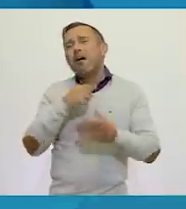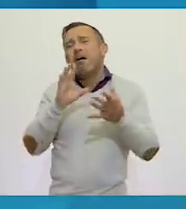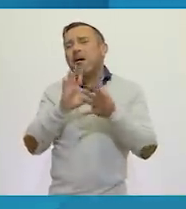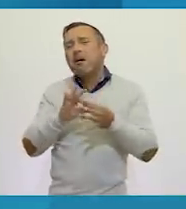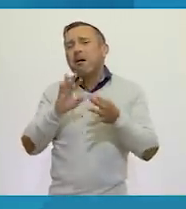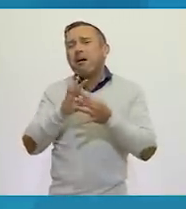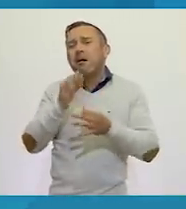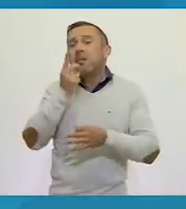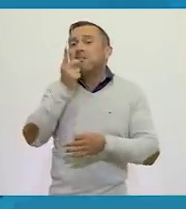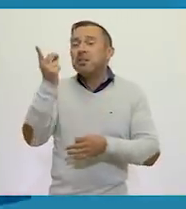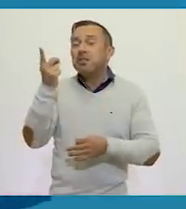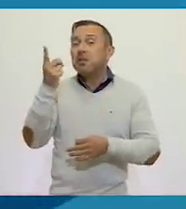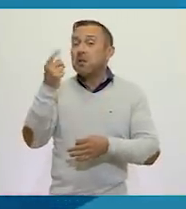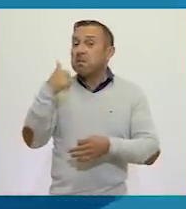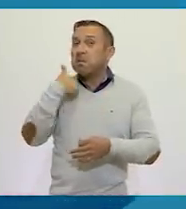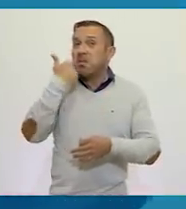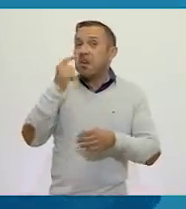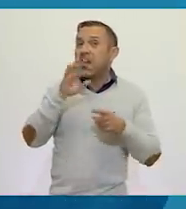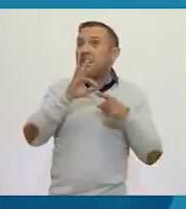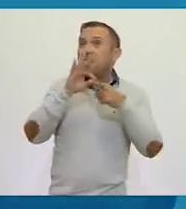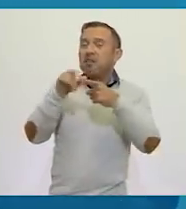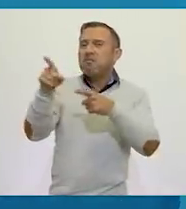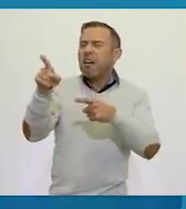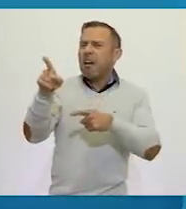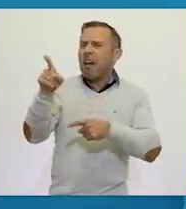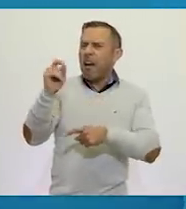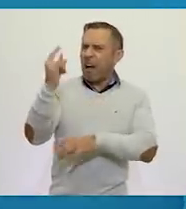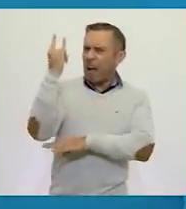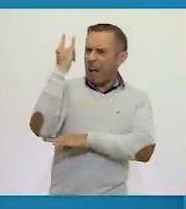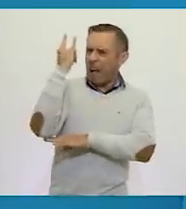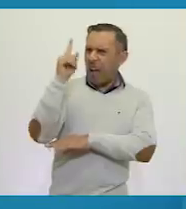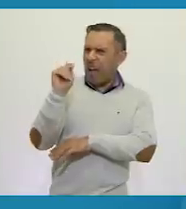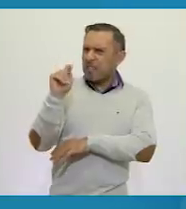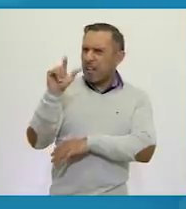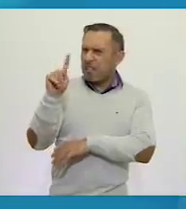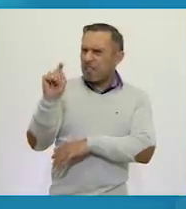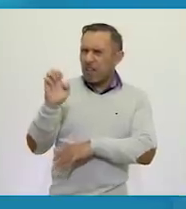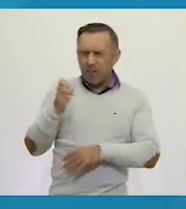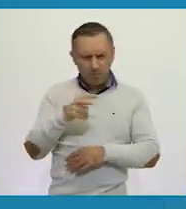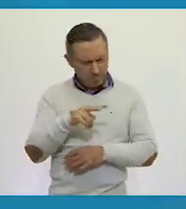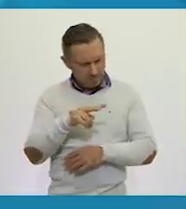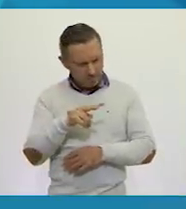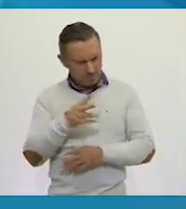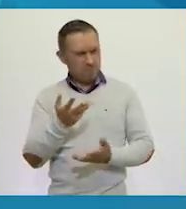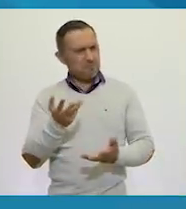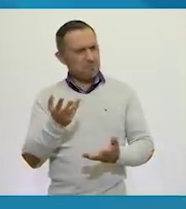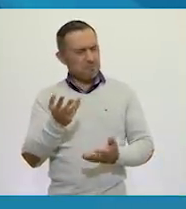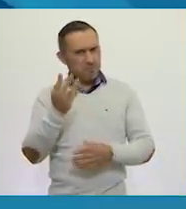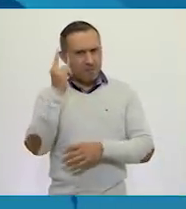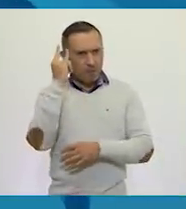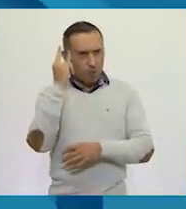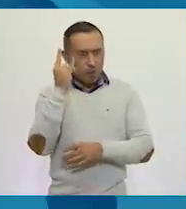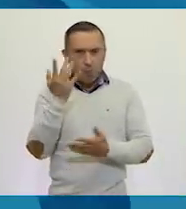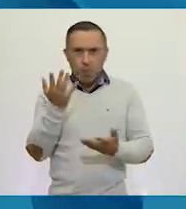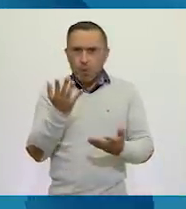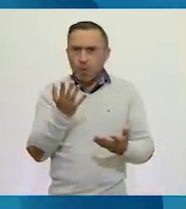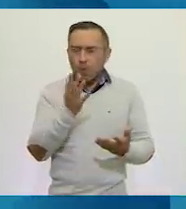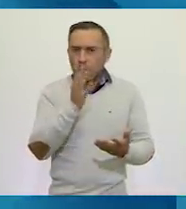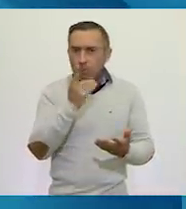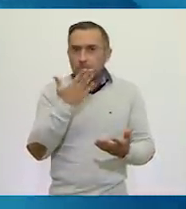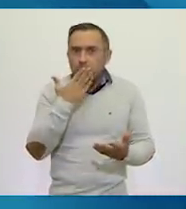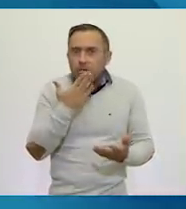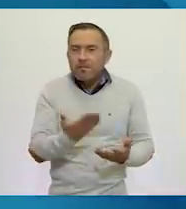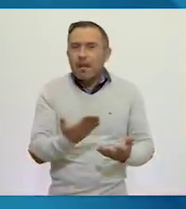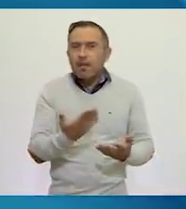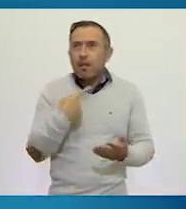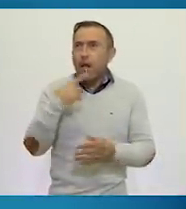que quiere llevarme a ver a los atlantes. Oye, pero tendrías que estar feliz, mano. Ir